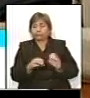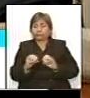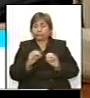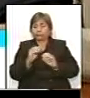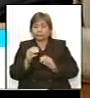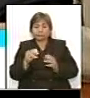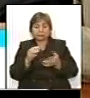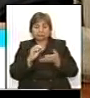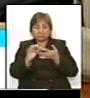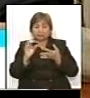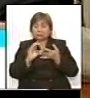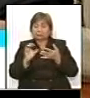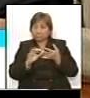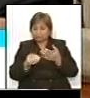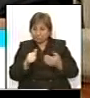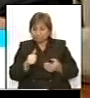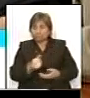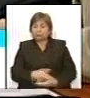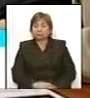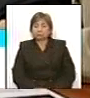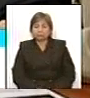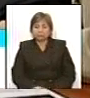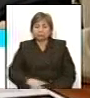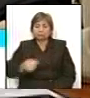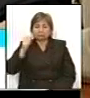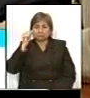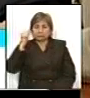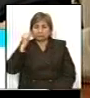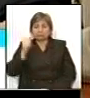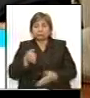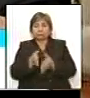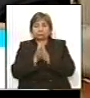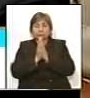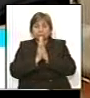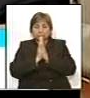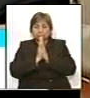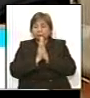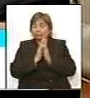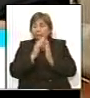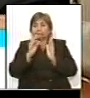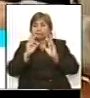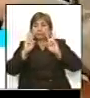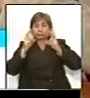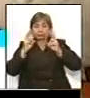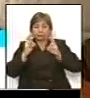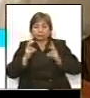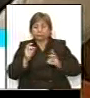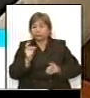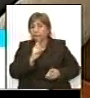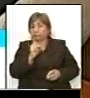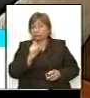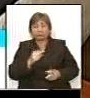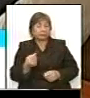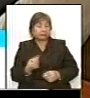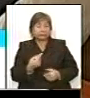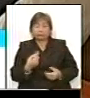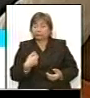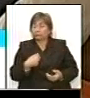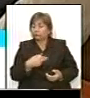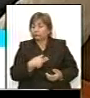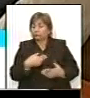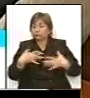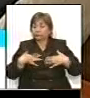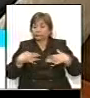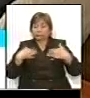ha salido calificado y ya tenemos el derecho que se ha solicitado para el tema, no precisamente de un establecimiento de